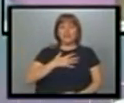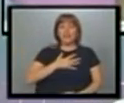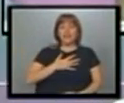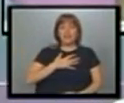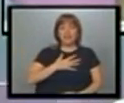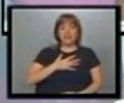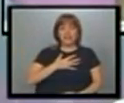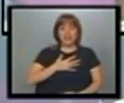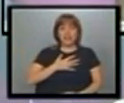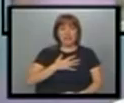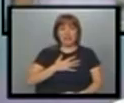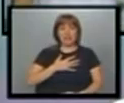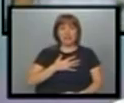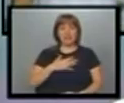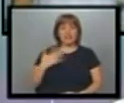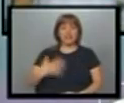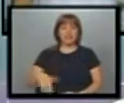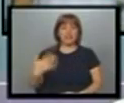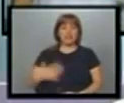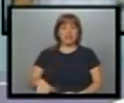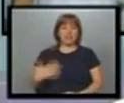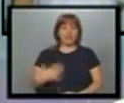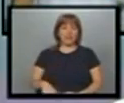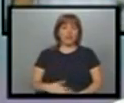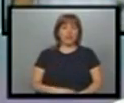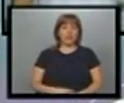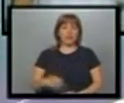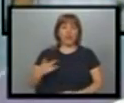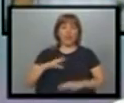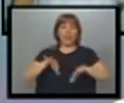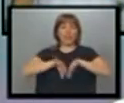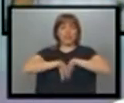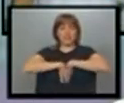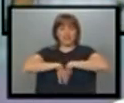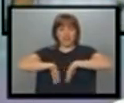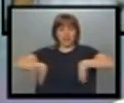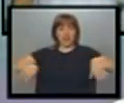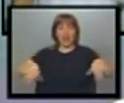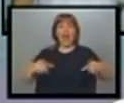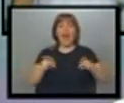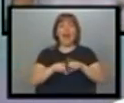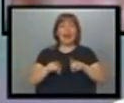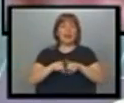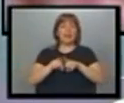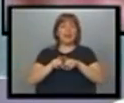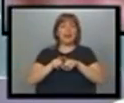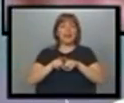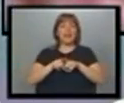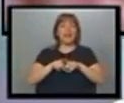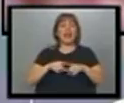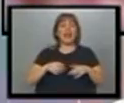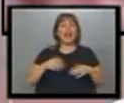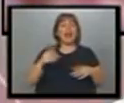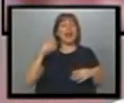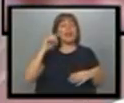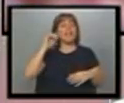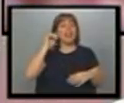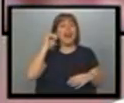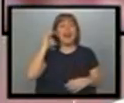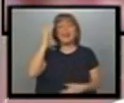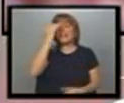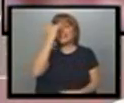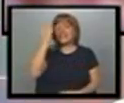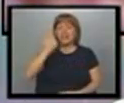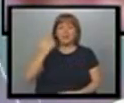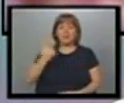todos los que estábamos atentos a esta operación donde las separaban a estas hermanitas de 15 meses, Luciana